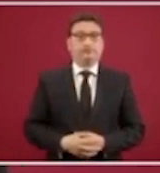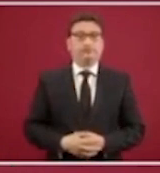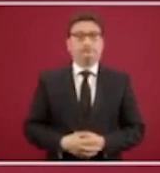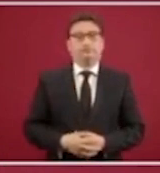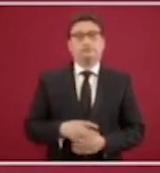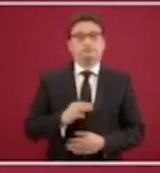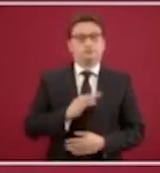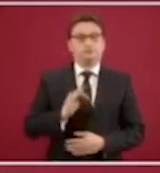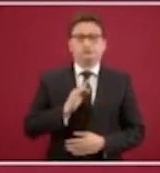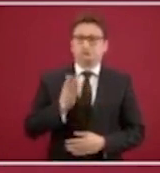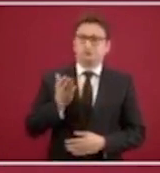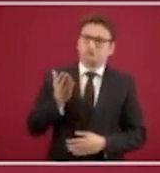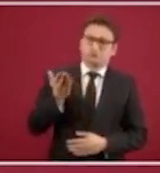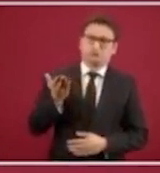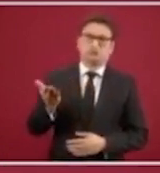pedirles